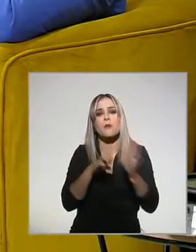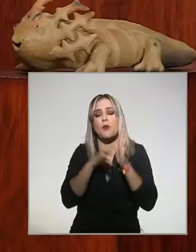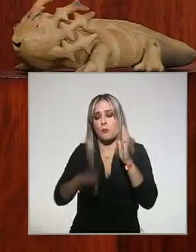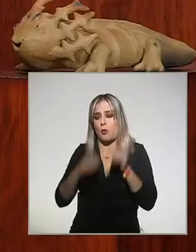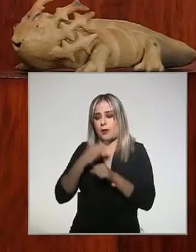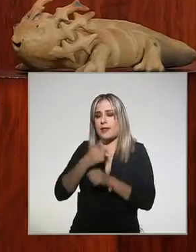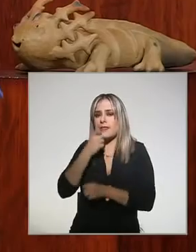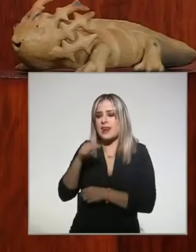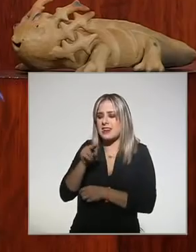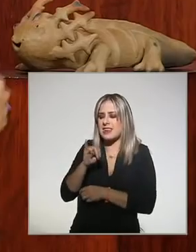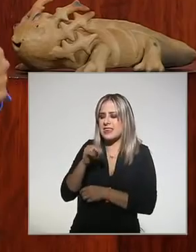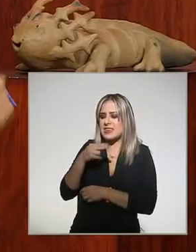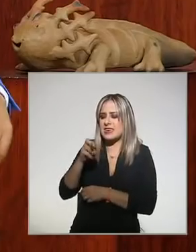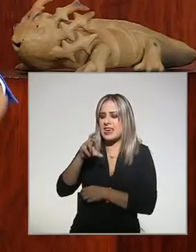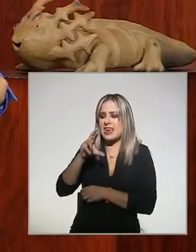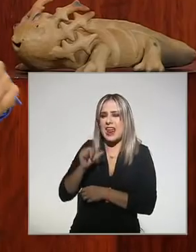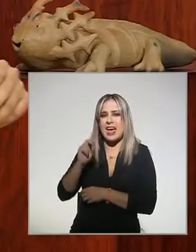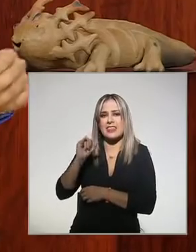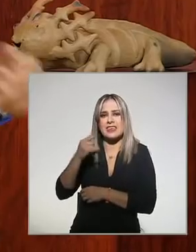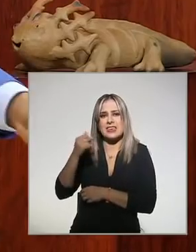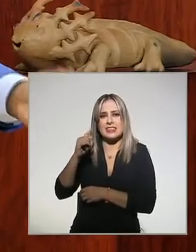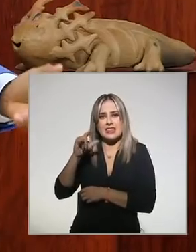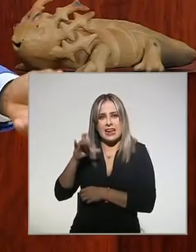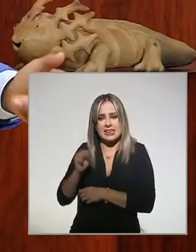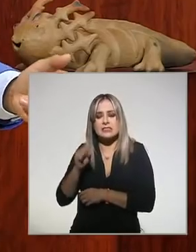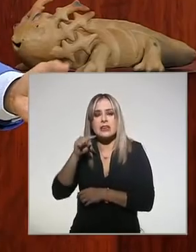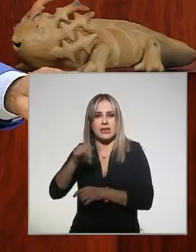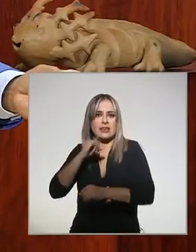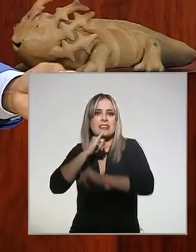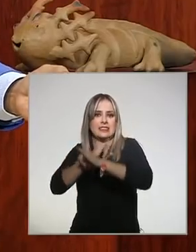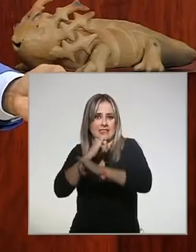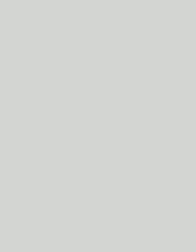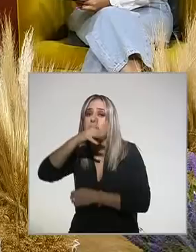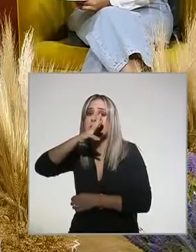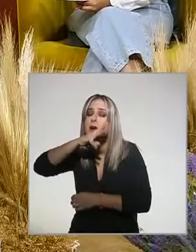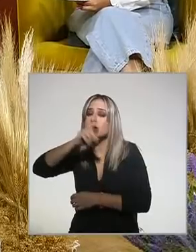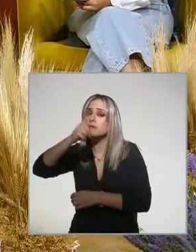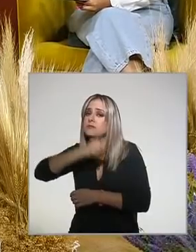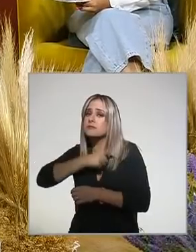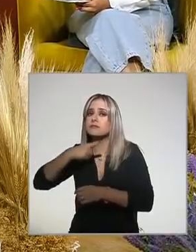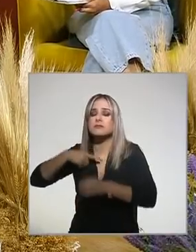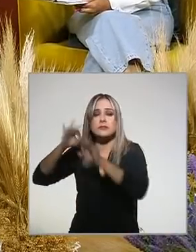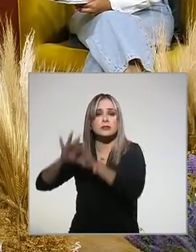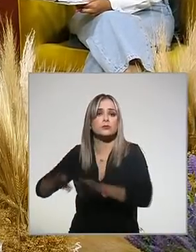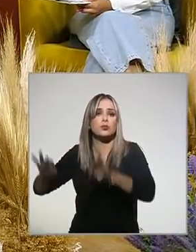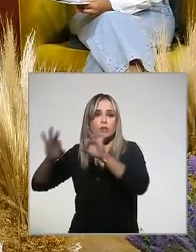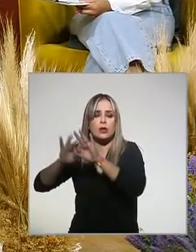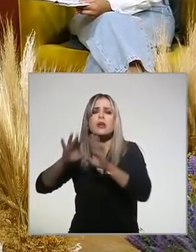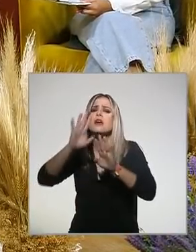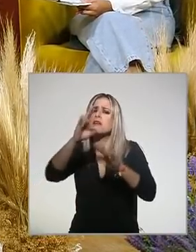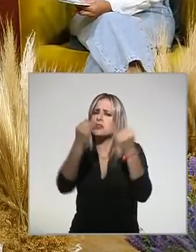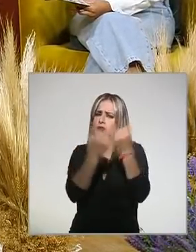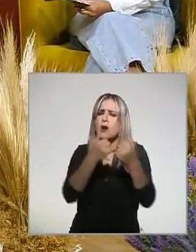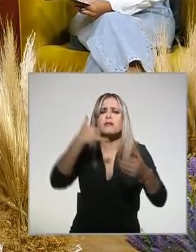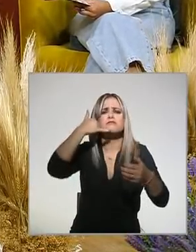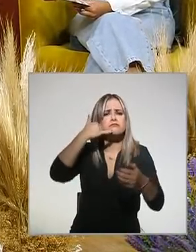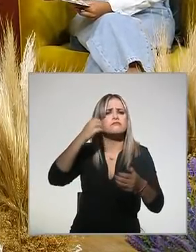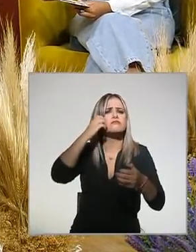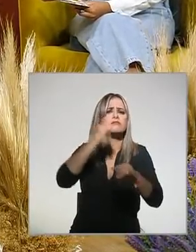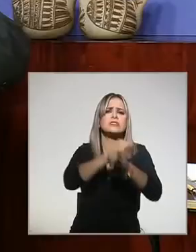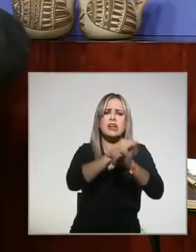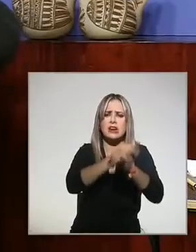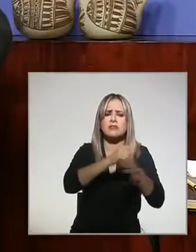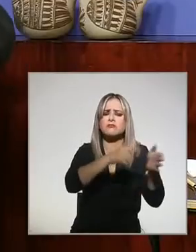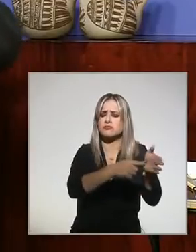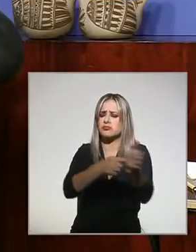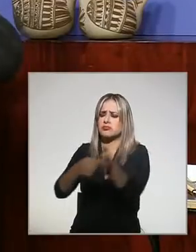digitales, pero antes de internet, ¿quién era la niñera? La televisión. No es satanizar tampoco los medios digitales, porque la realidad